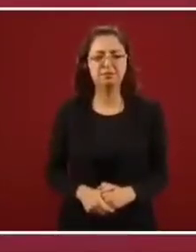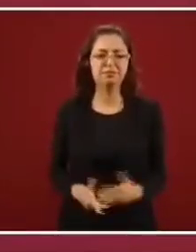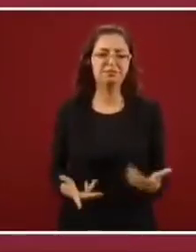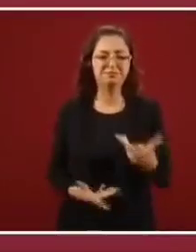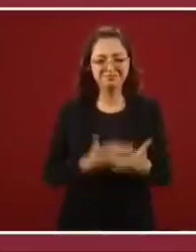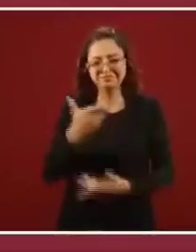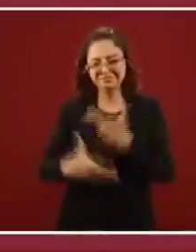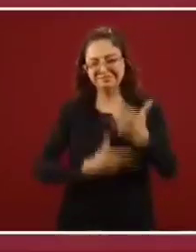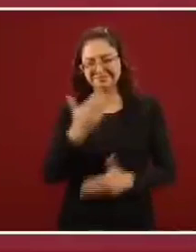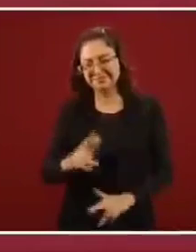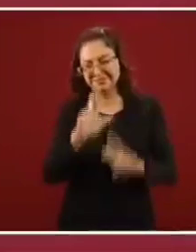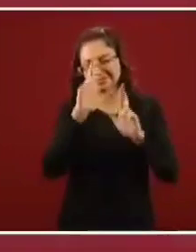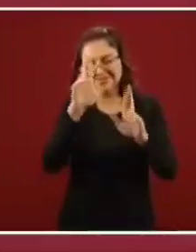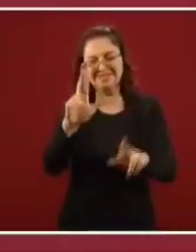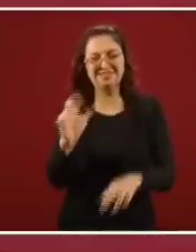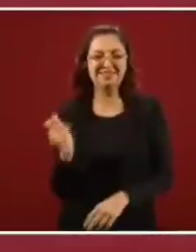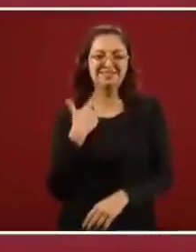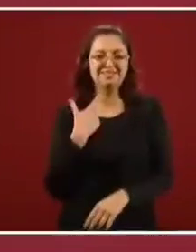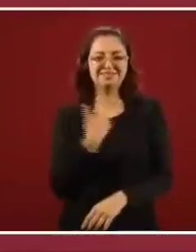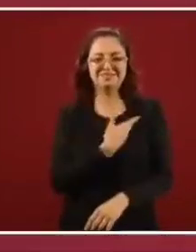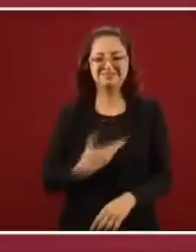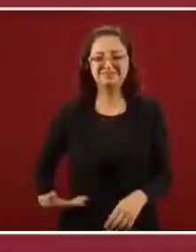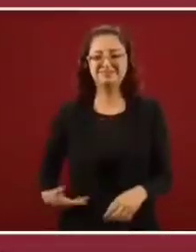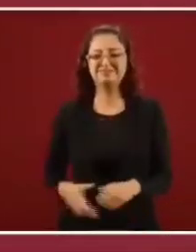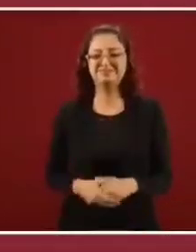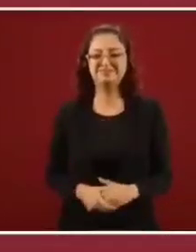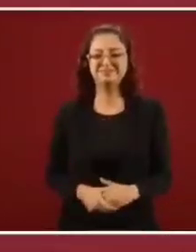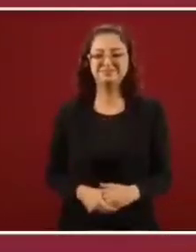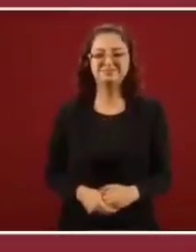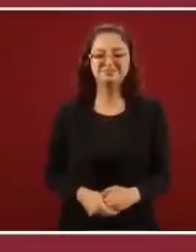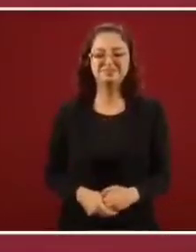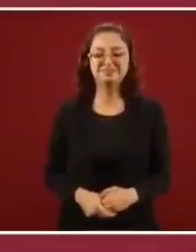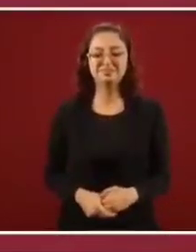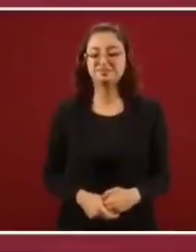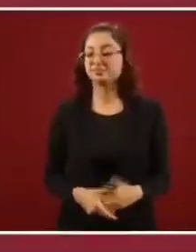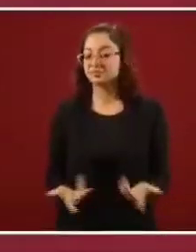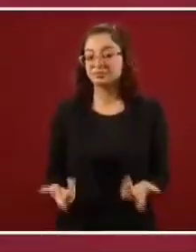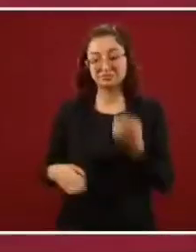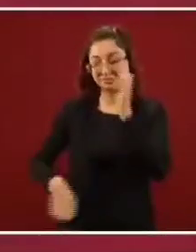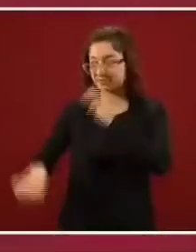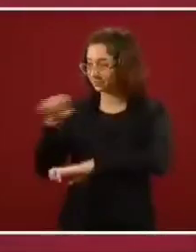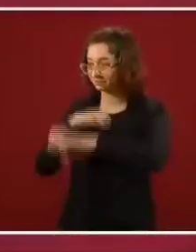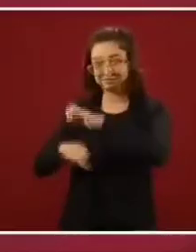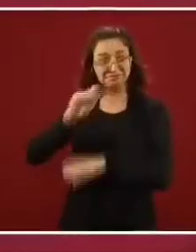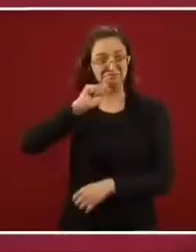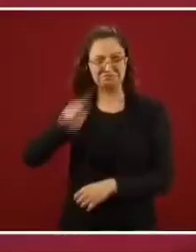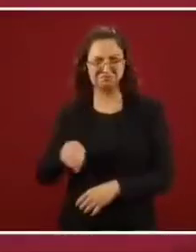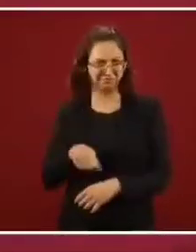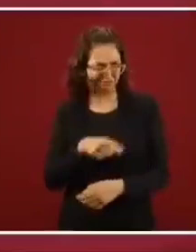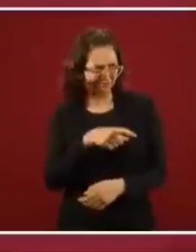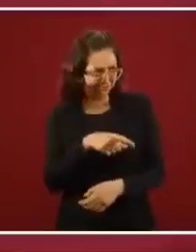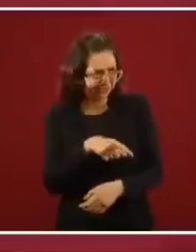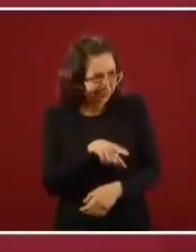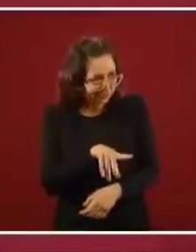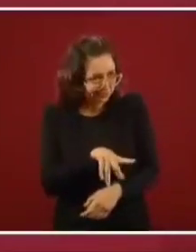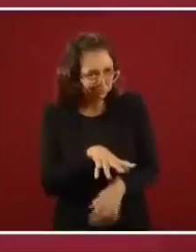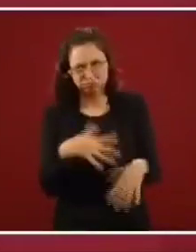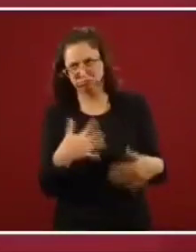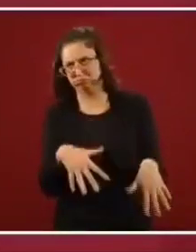con todo respeto al expresidente, o sea, pero tampoco las empresas. Entonces,